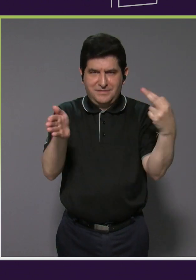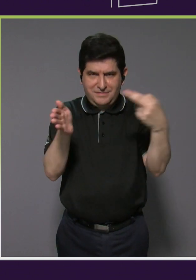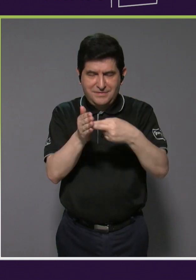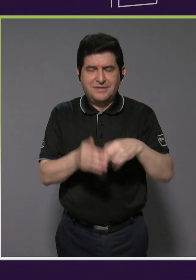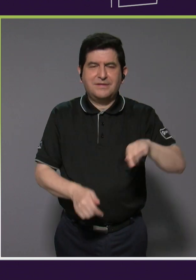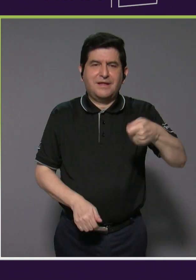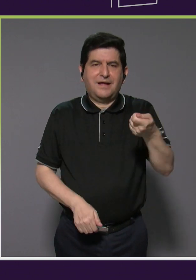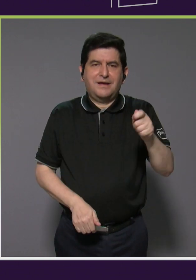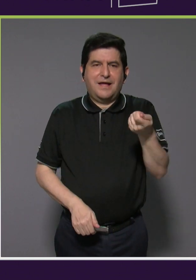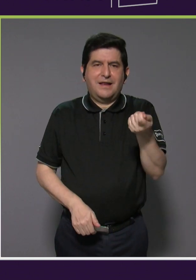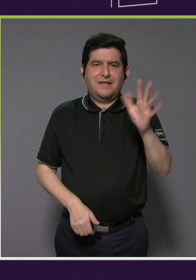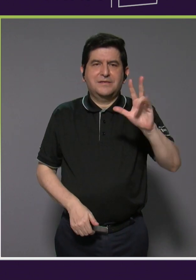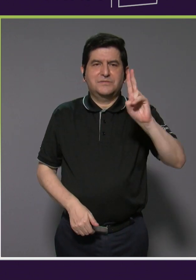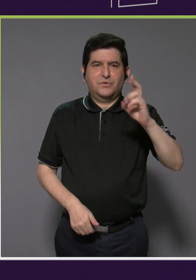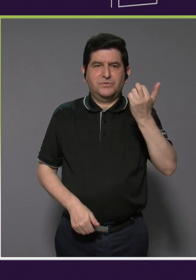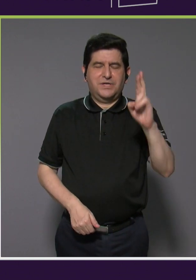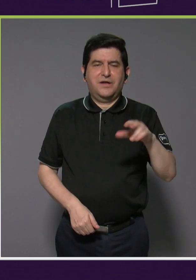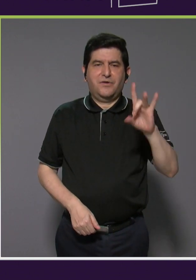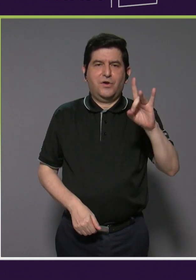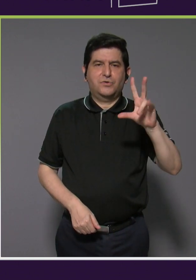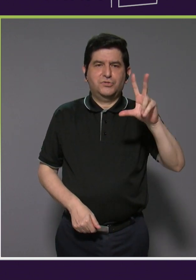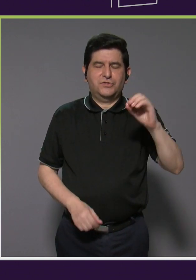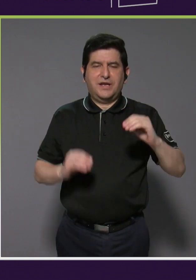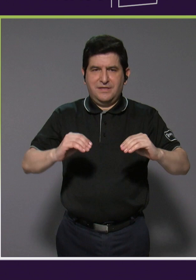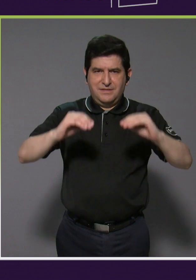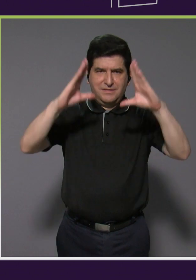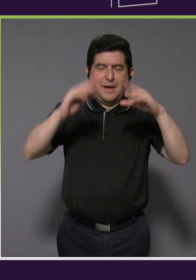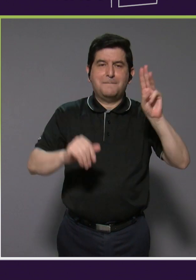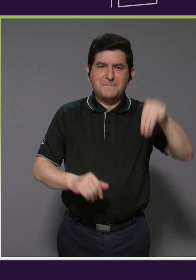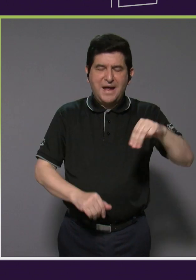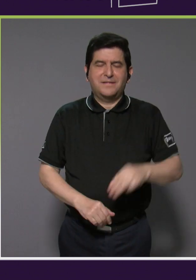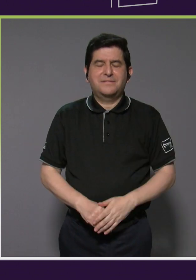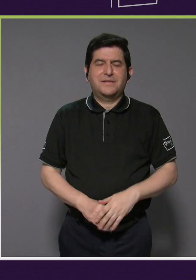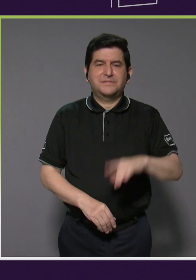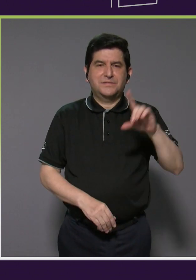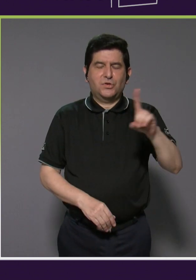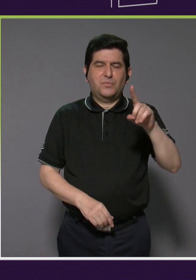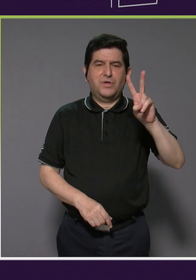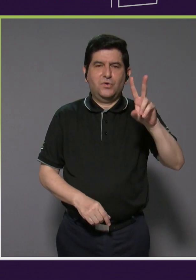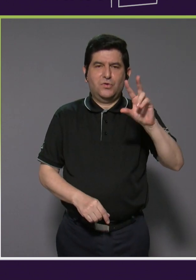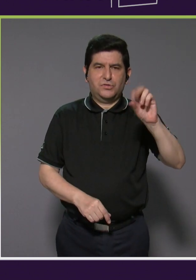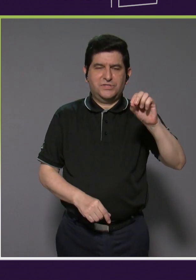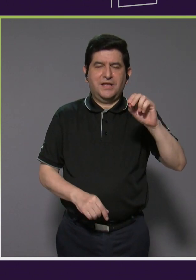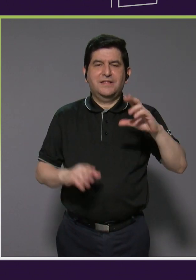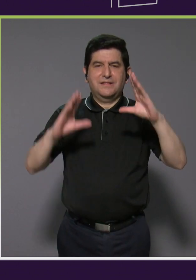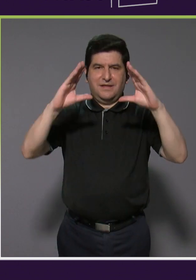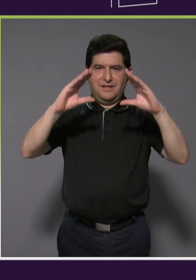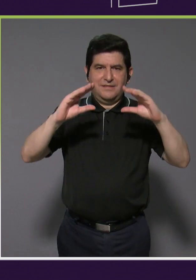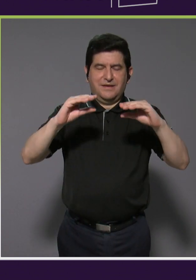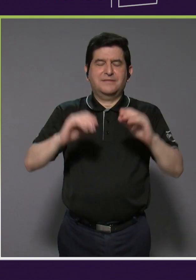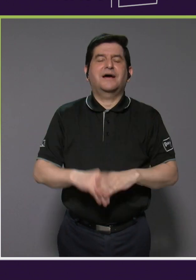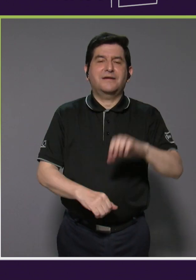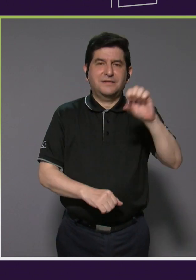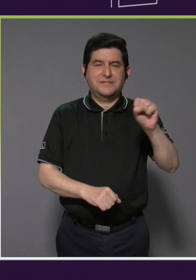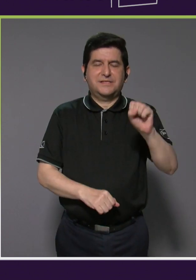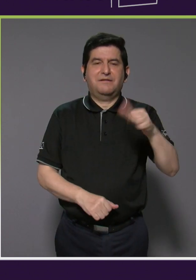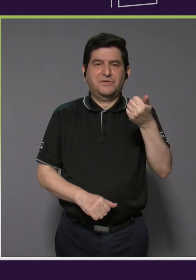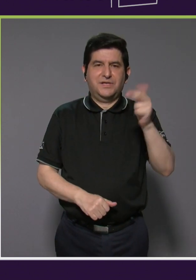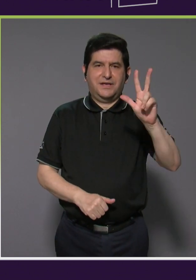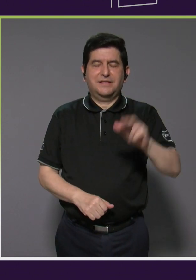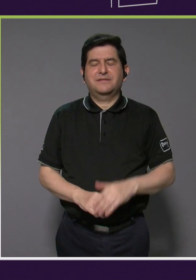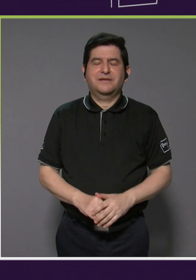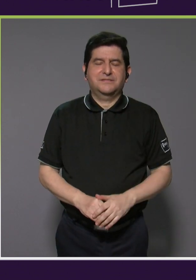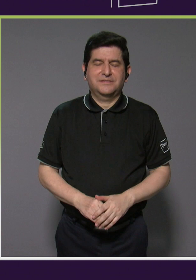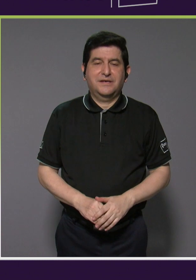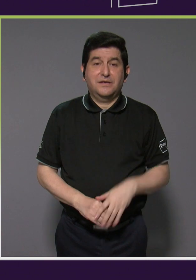en 15 UCR el martes a las 8:30 de la mañana, el domingo a las 2:30 de la tarde, y en Canal 13 los sábados a las 6:30 de la mañana.